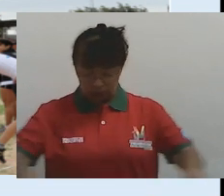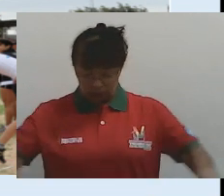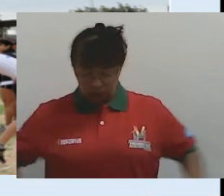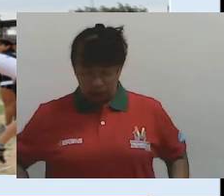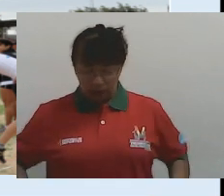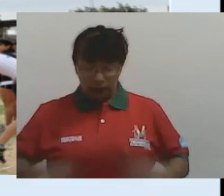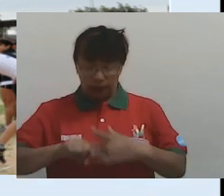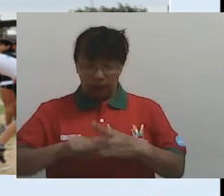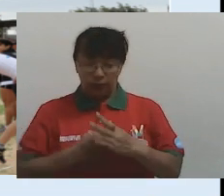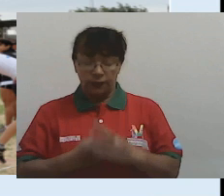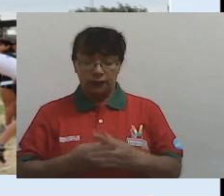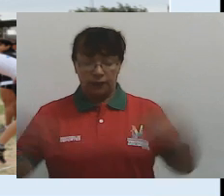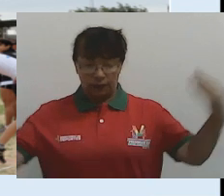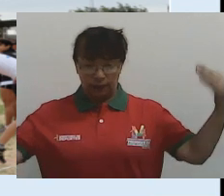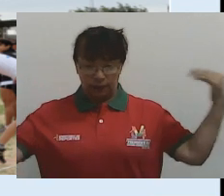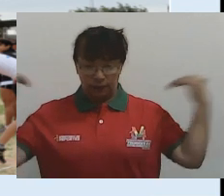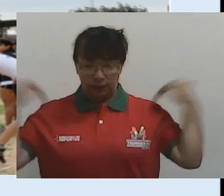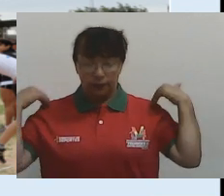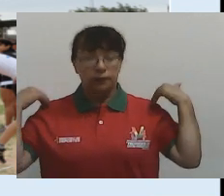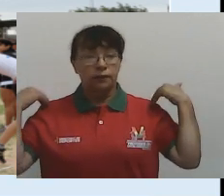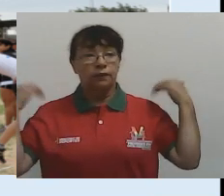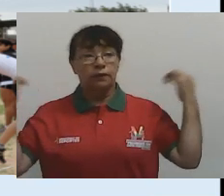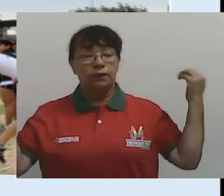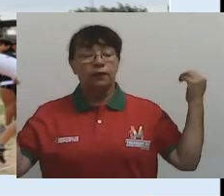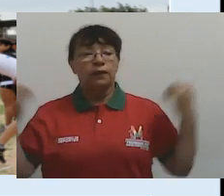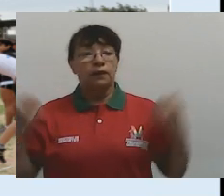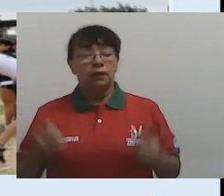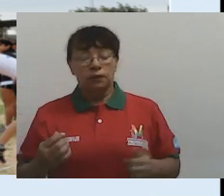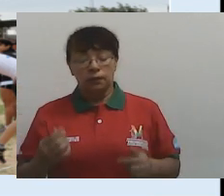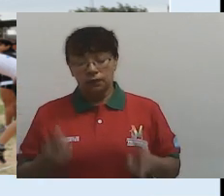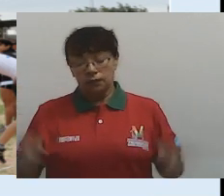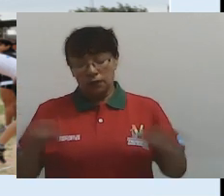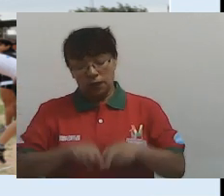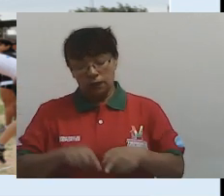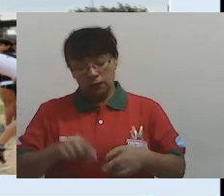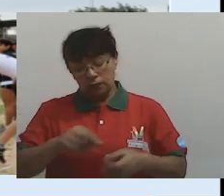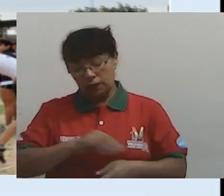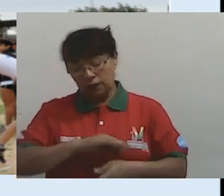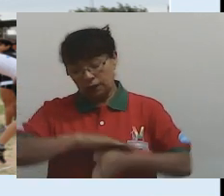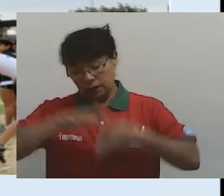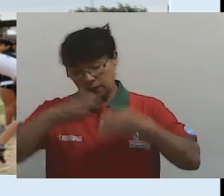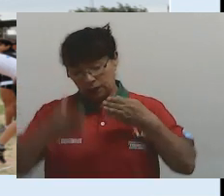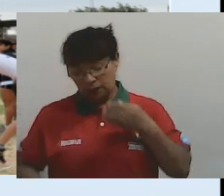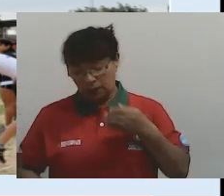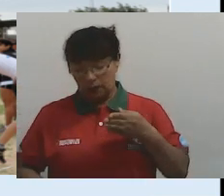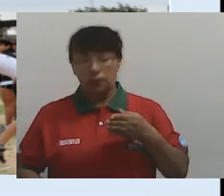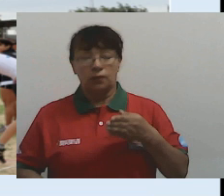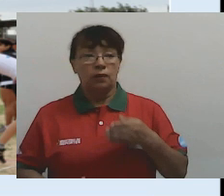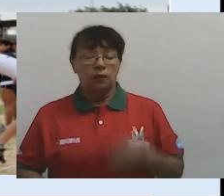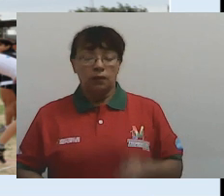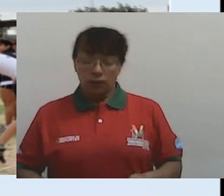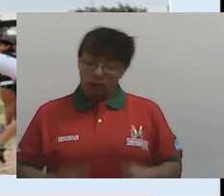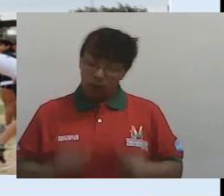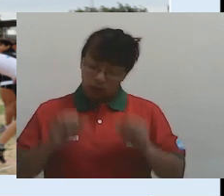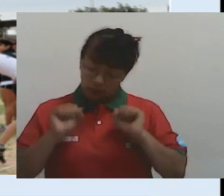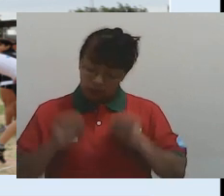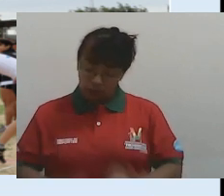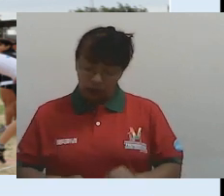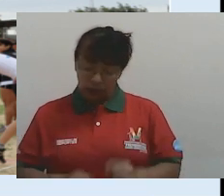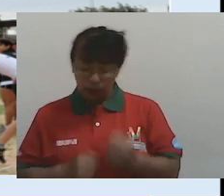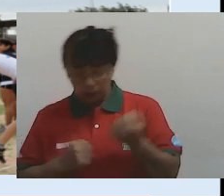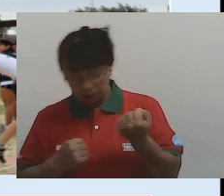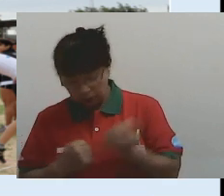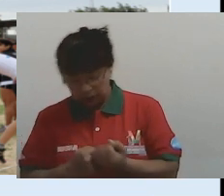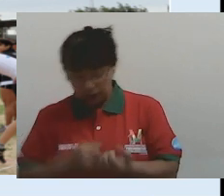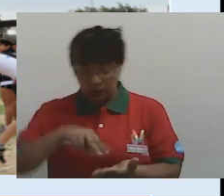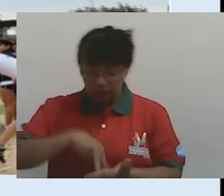pero cuando ya he terminado, cuando ya me impulsé, yo puedo apoyarme o